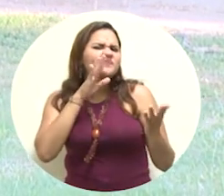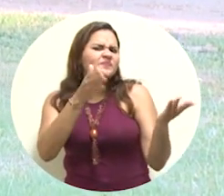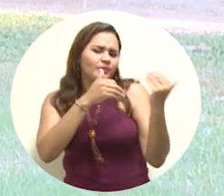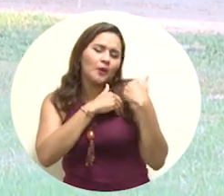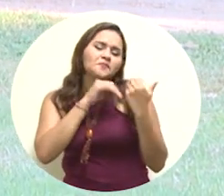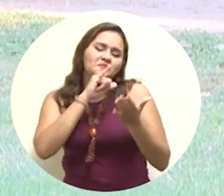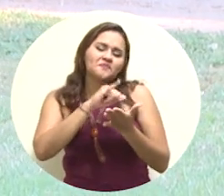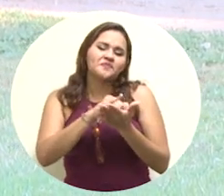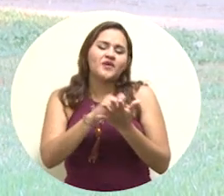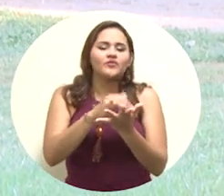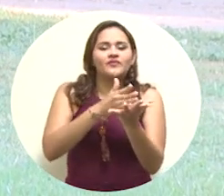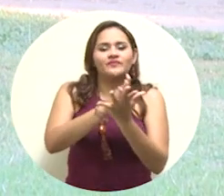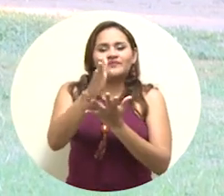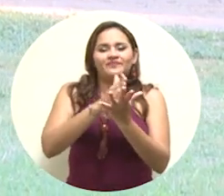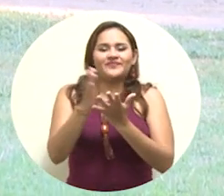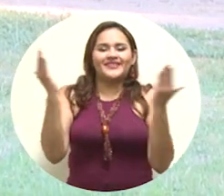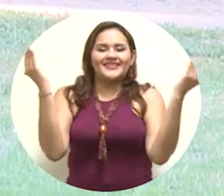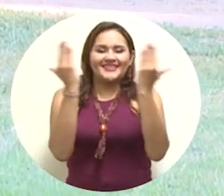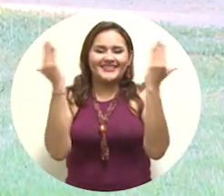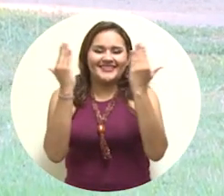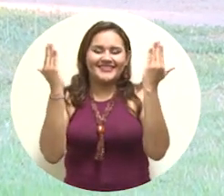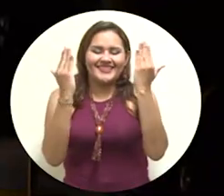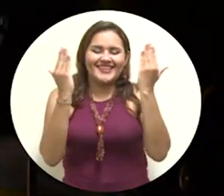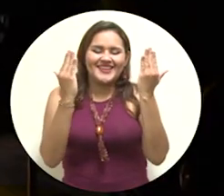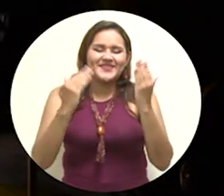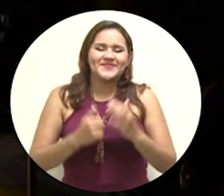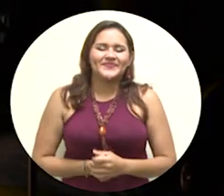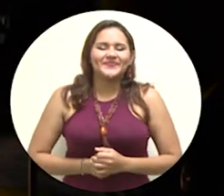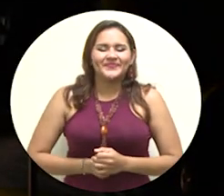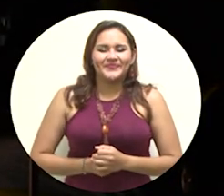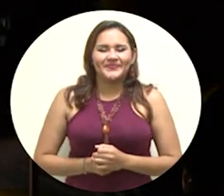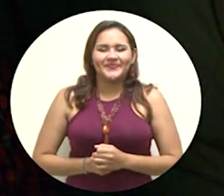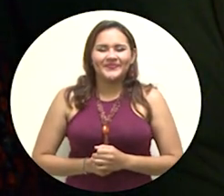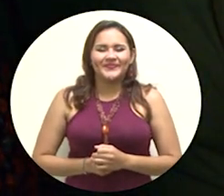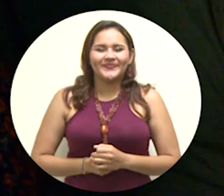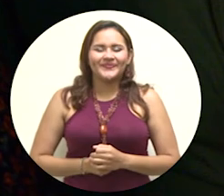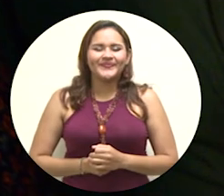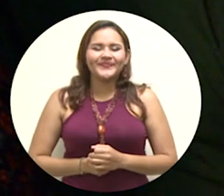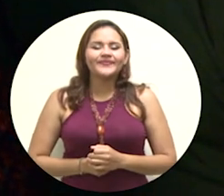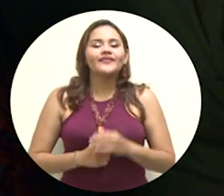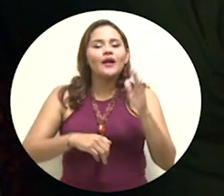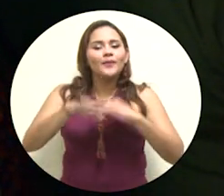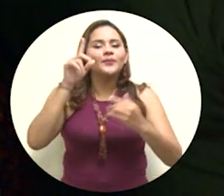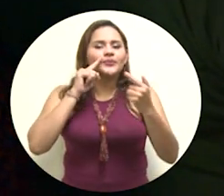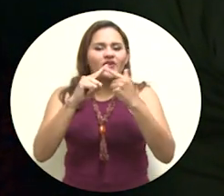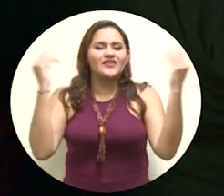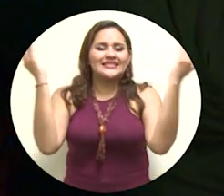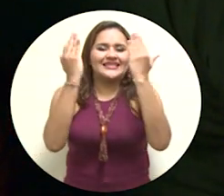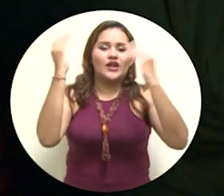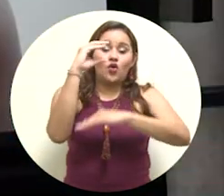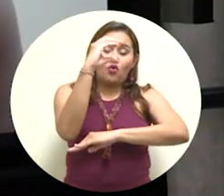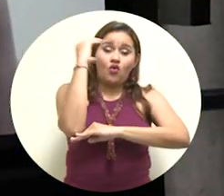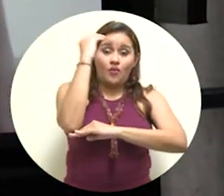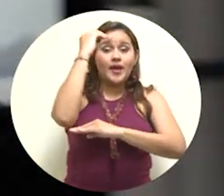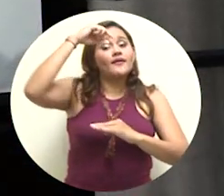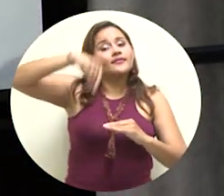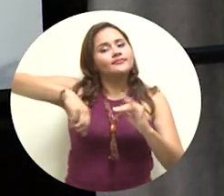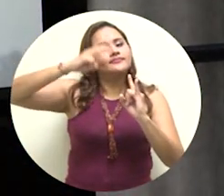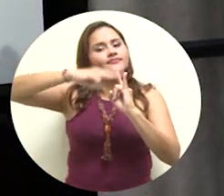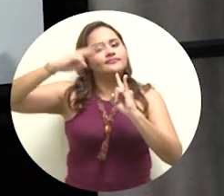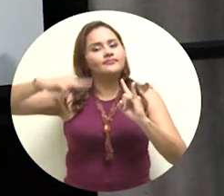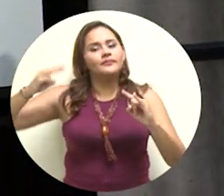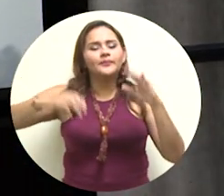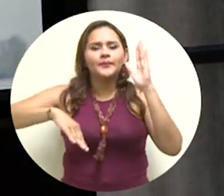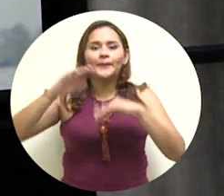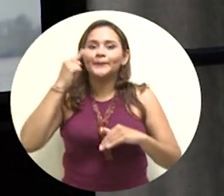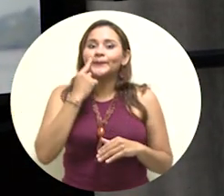en alianza con Proimágenes en Movimiento Colombia. Con el fin de celebrar el cine hecho en Colombia, la Universidad del Magdalena